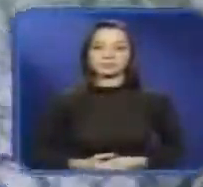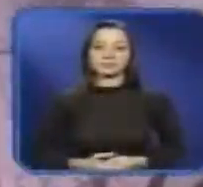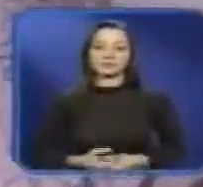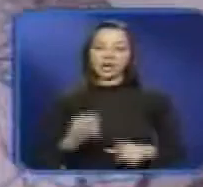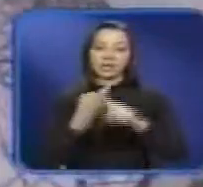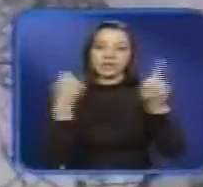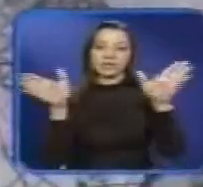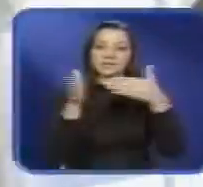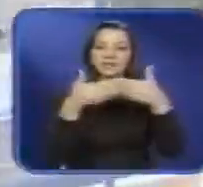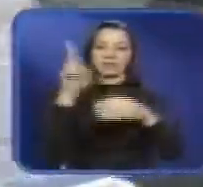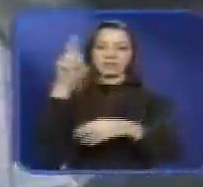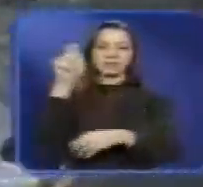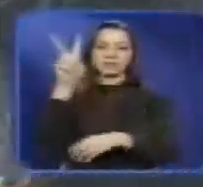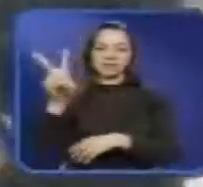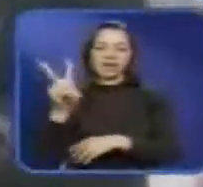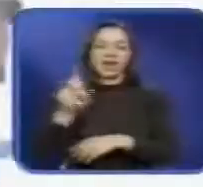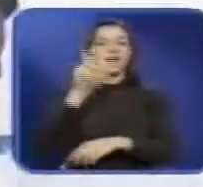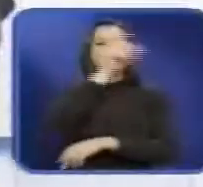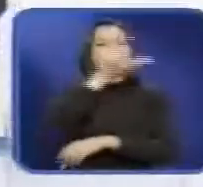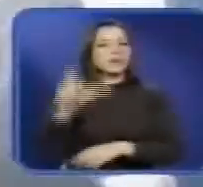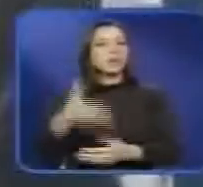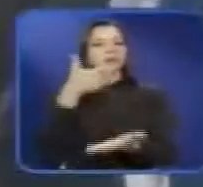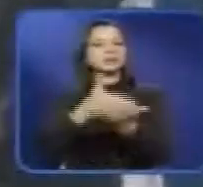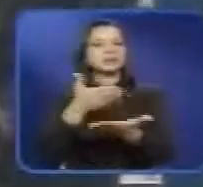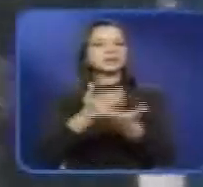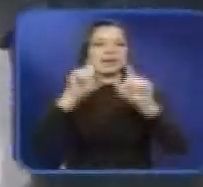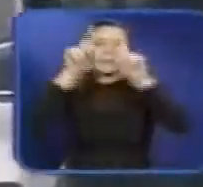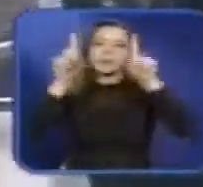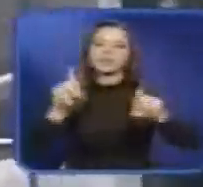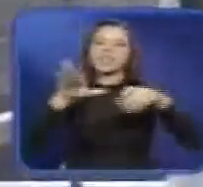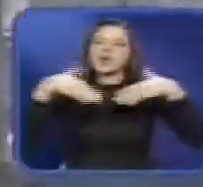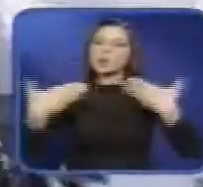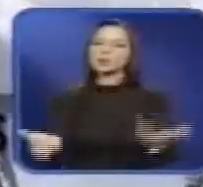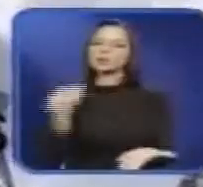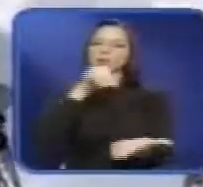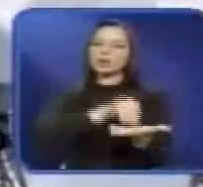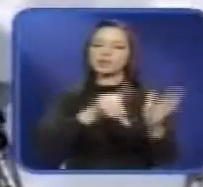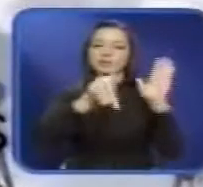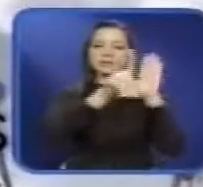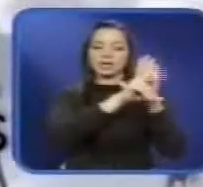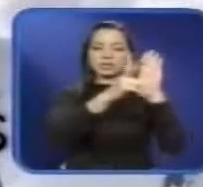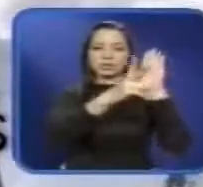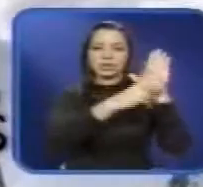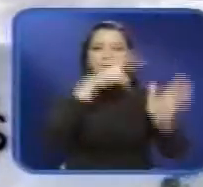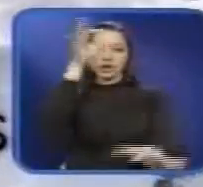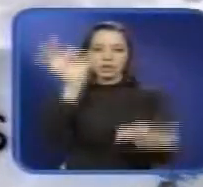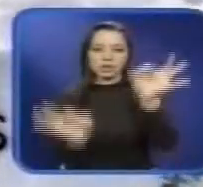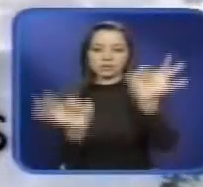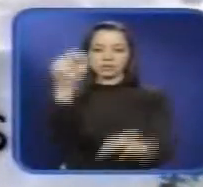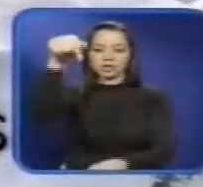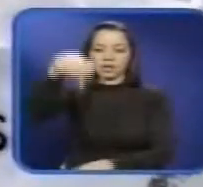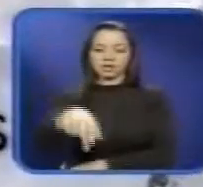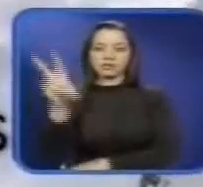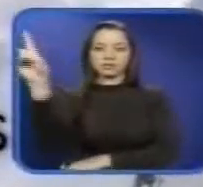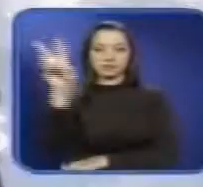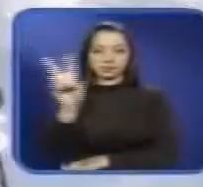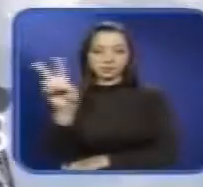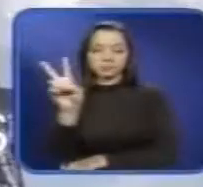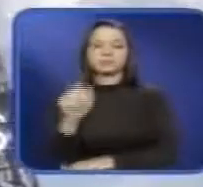desde el cierre de radio caracas televisión la ciudadanía no cesa de preguntarse cuándo se reestablecerá el estado de derecho a la verdad y la